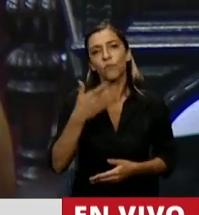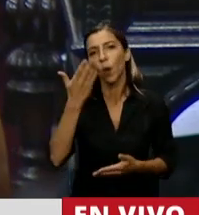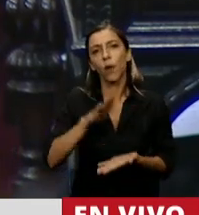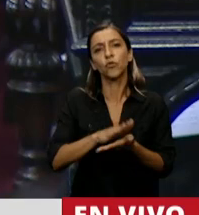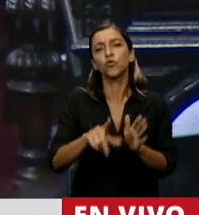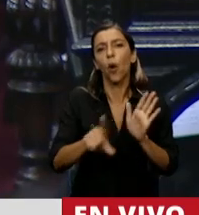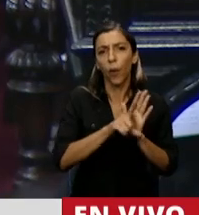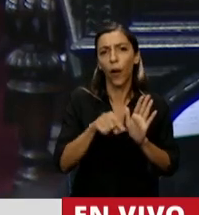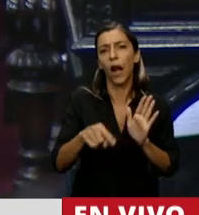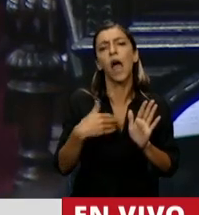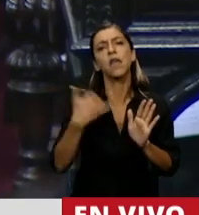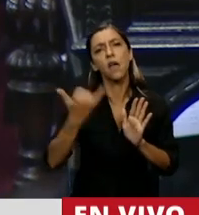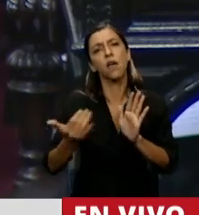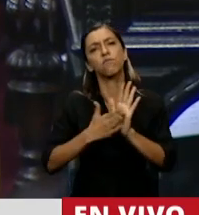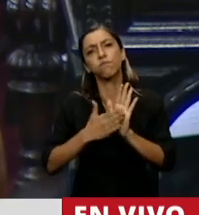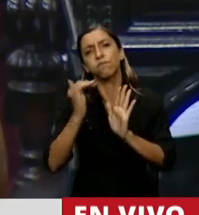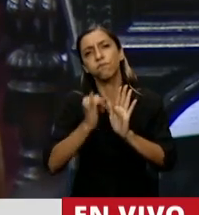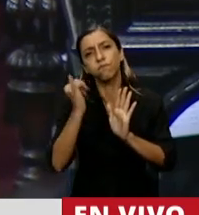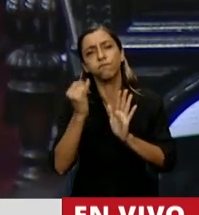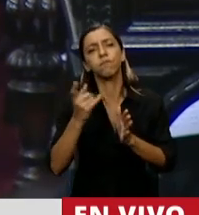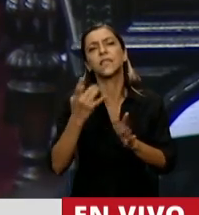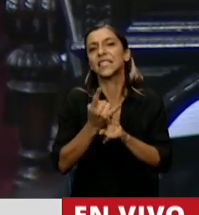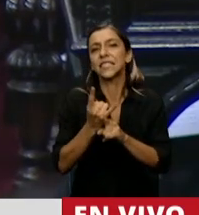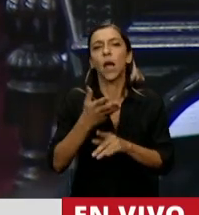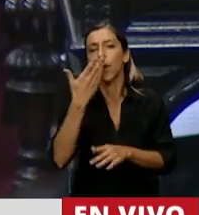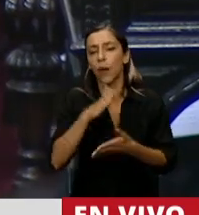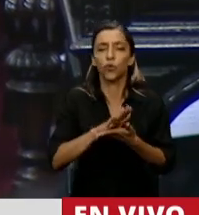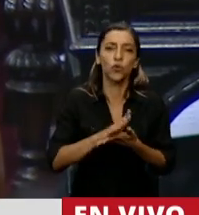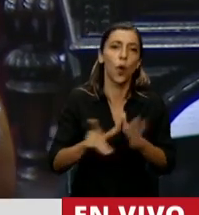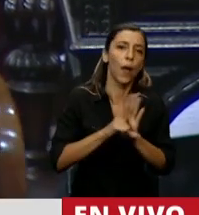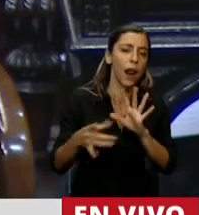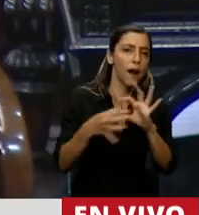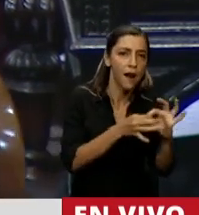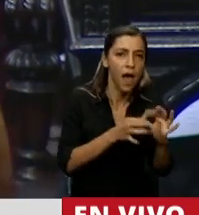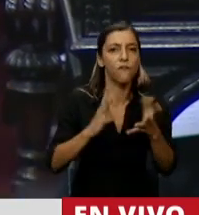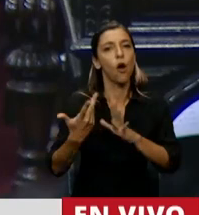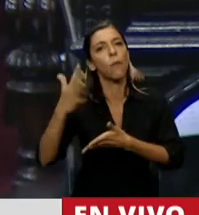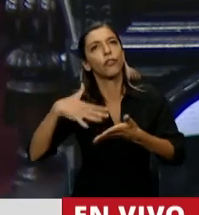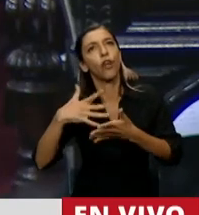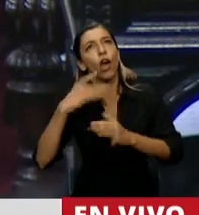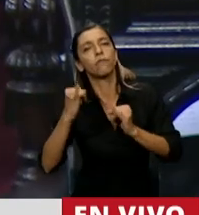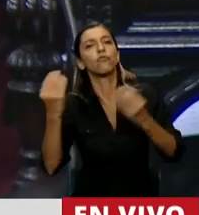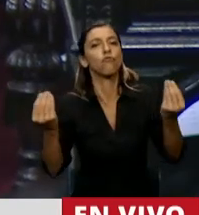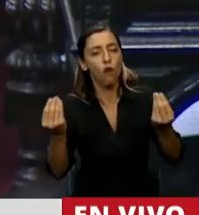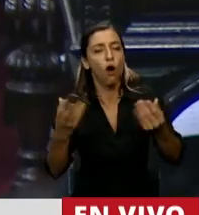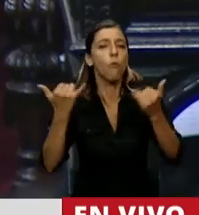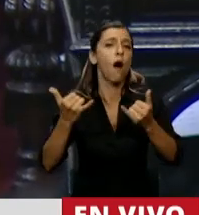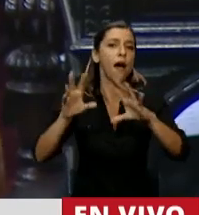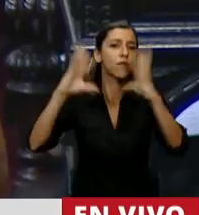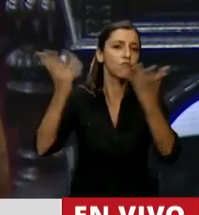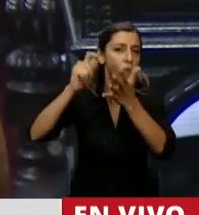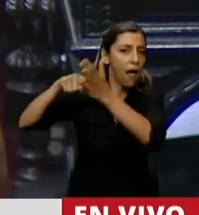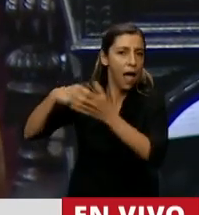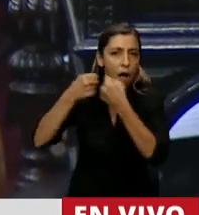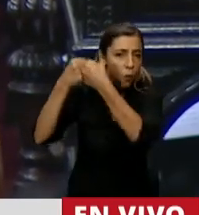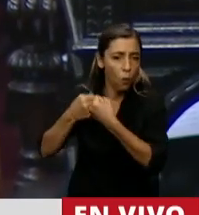ley desde una perspectiva estrictamente legal, teórica, empírica, desde el derecho y de distintos tratados internacionales. Pero lo